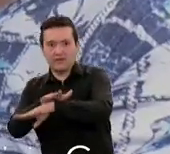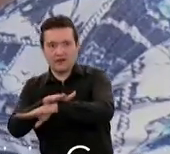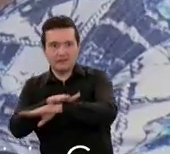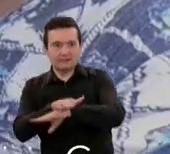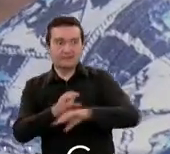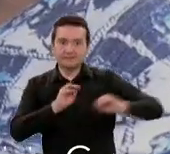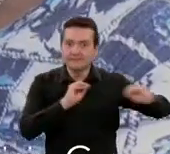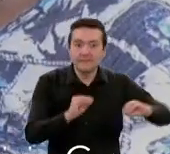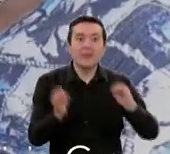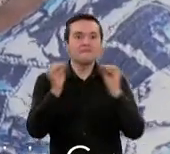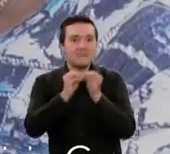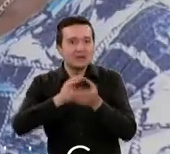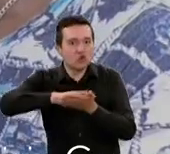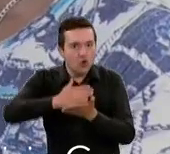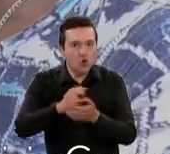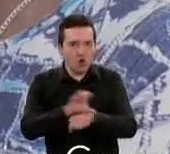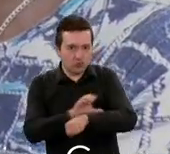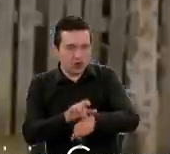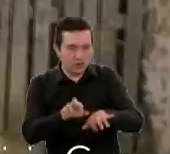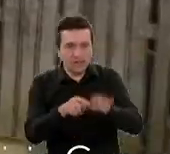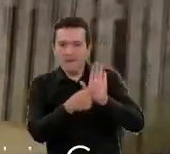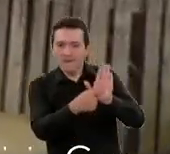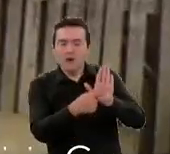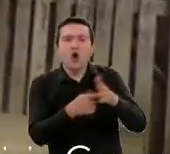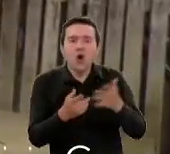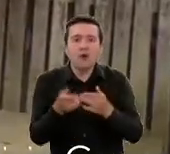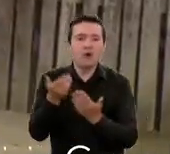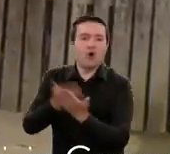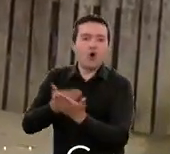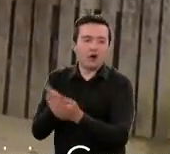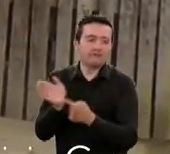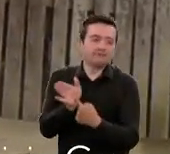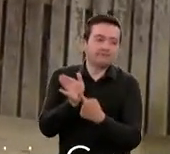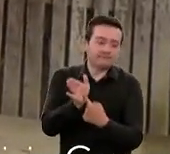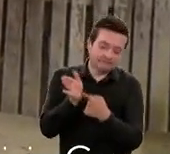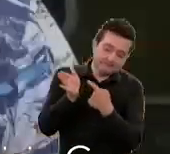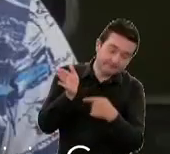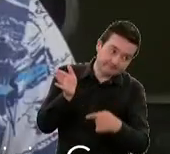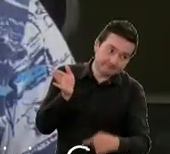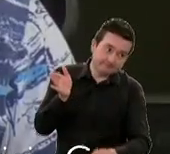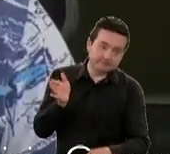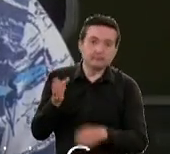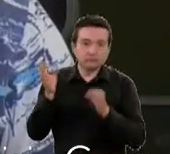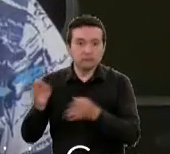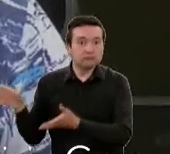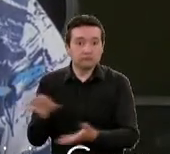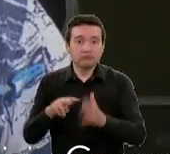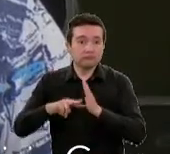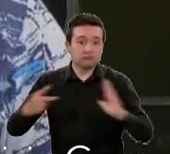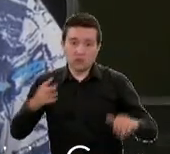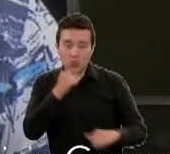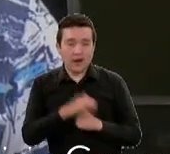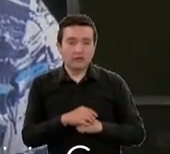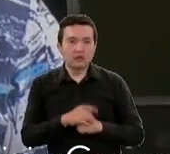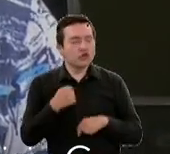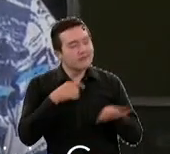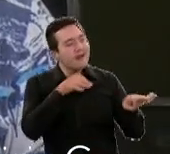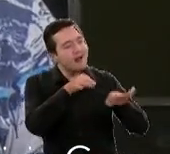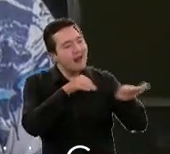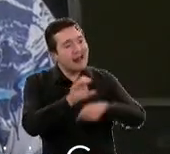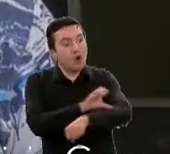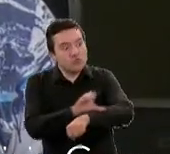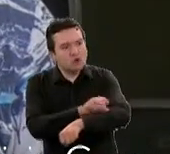pero solo desde el papel. En esta sede aún no ha llegado la tecnología. Sí les hablo del computador, pero me dicen que